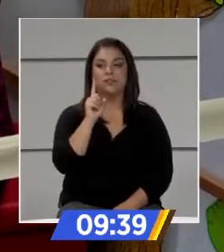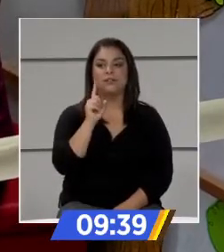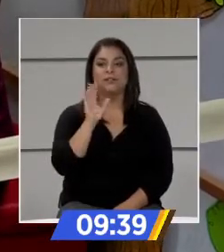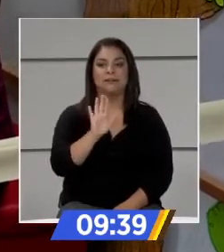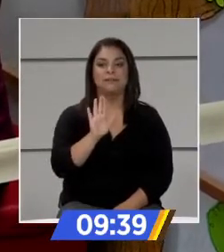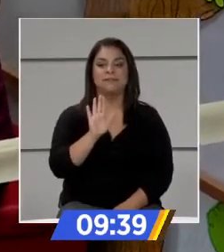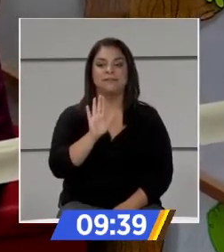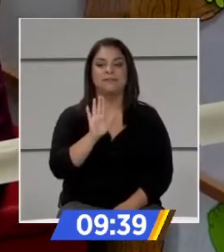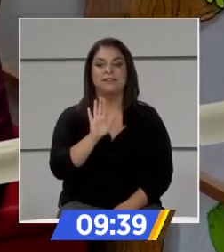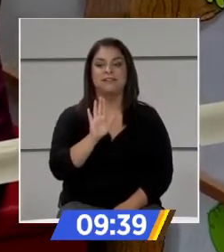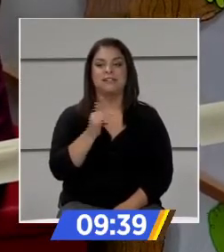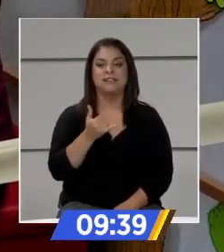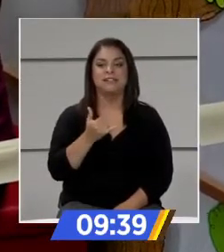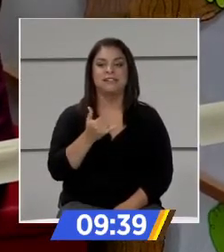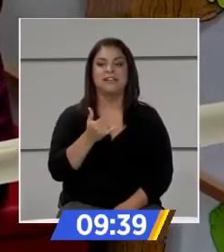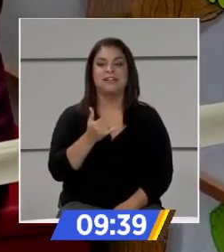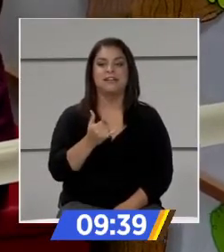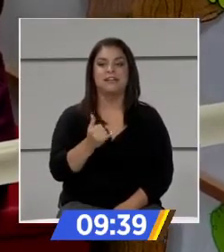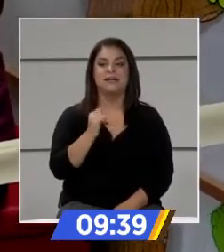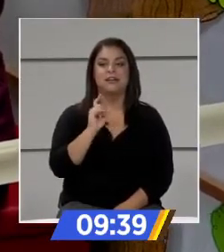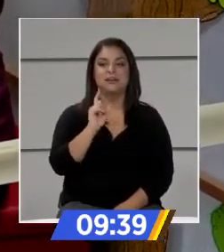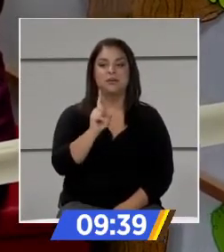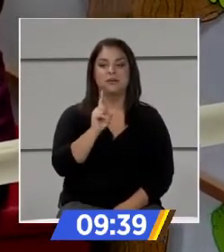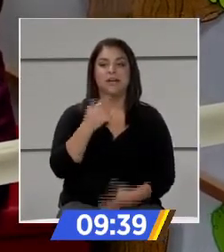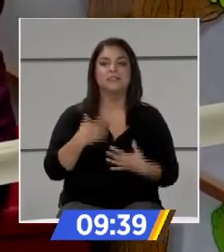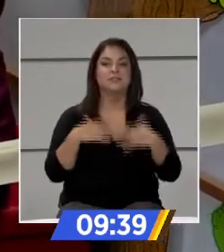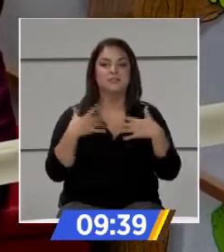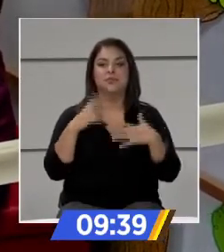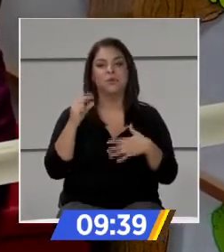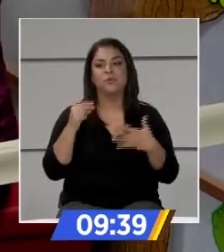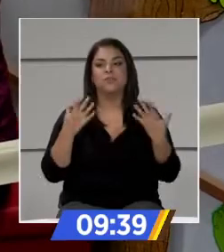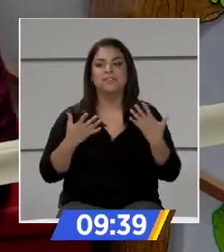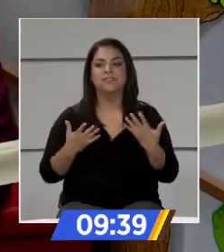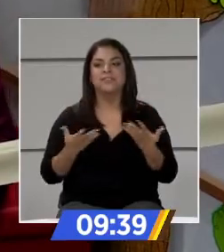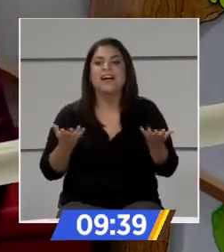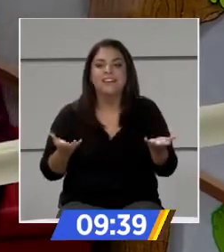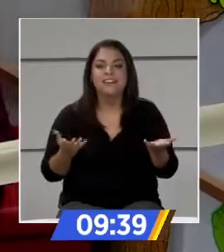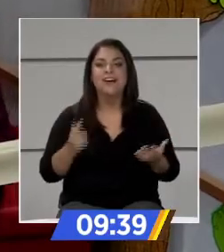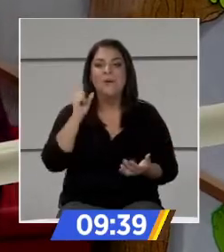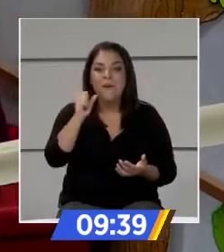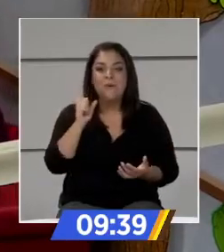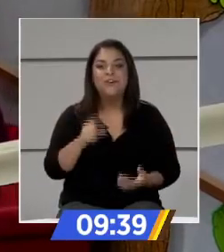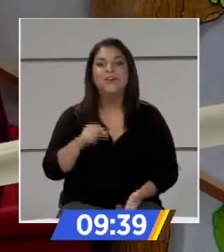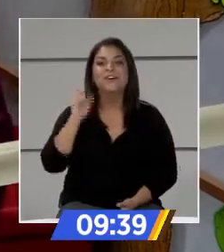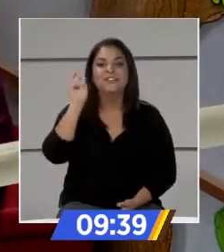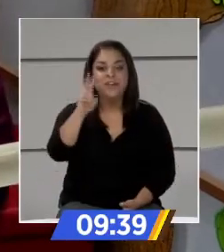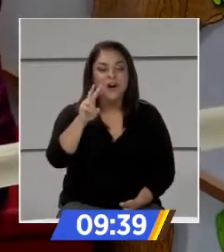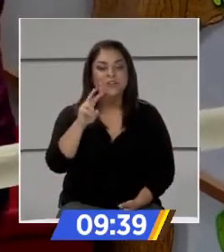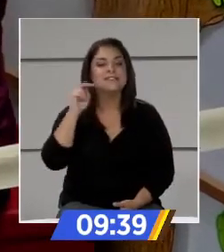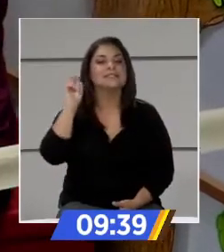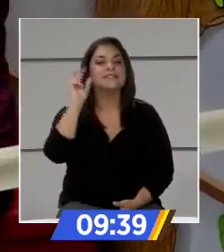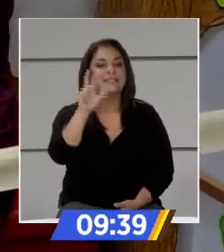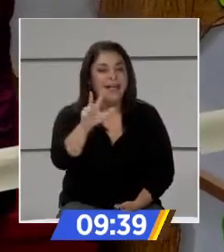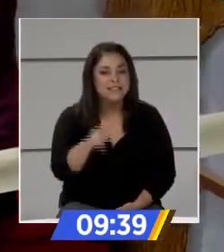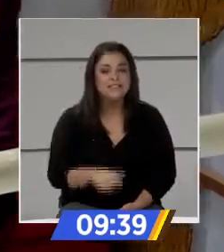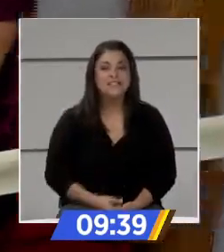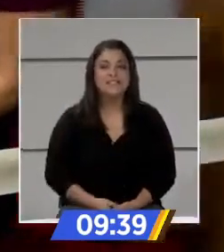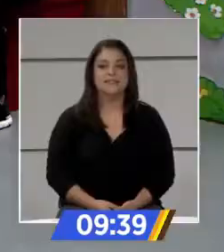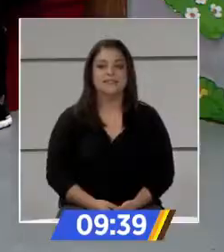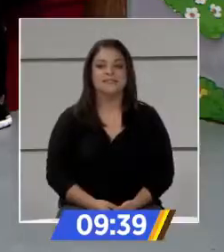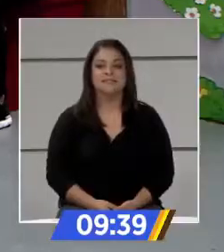espera. Ahora sí. Es... Uy, no, no, no. Sí. Uno. Sí. Uno.